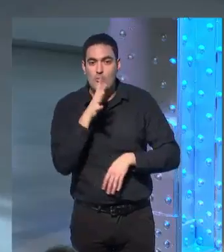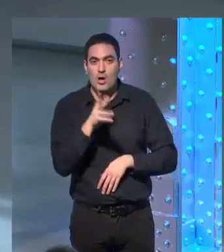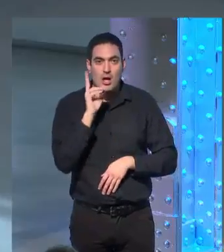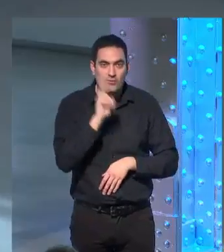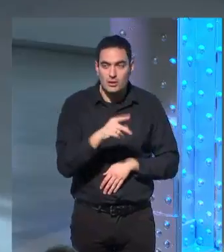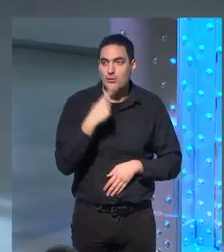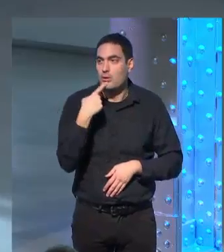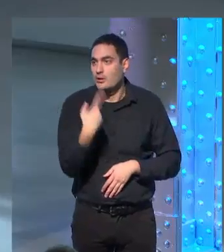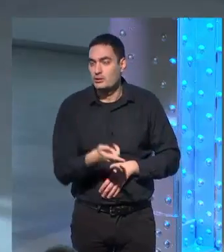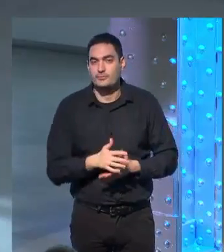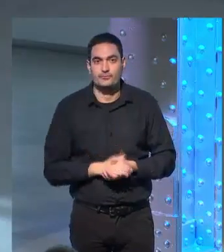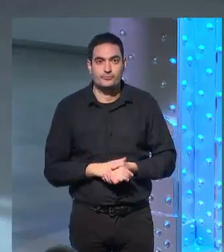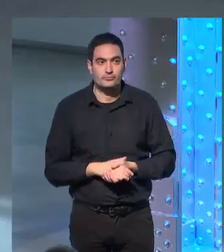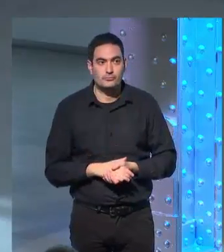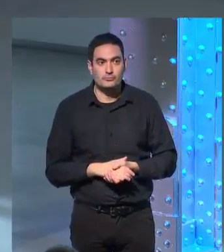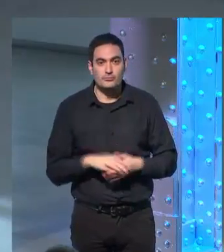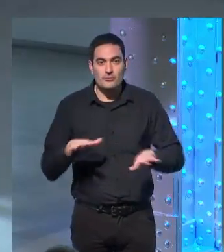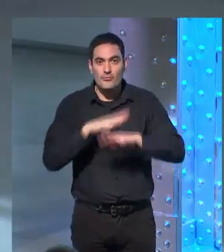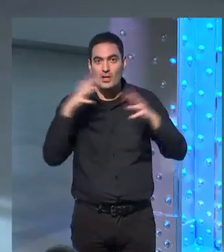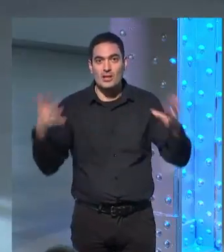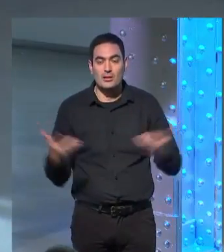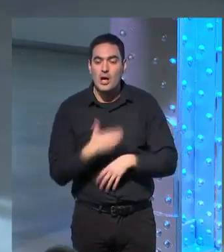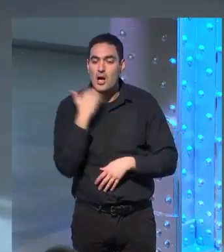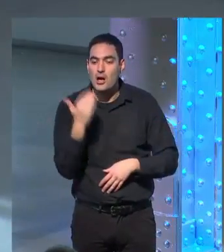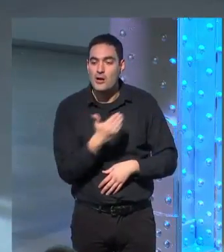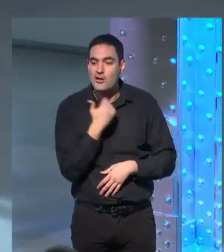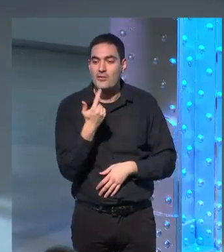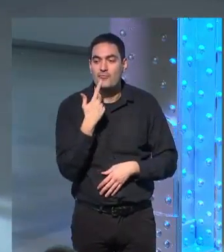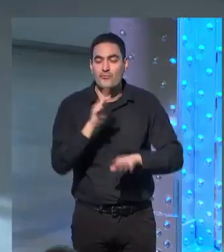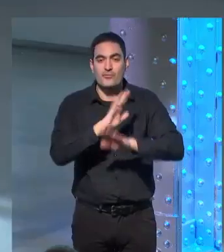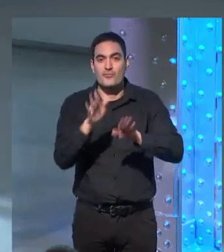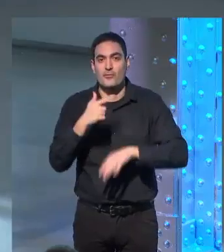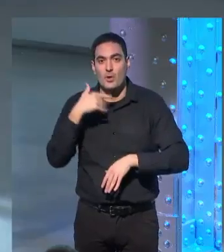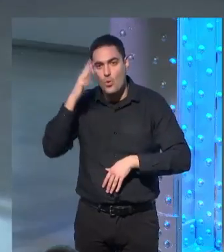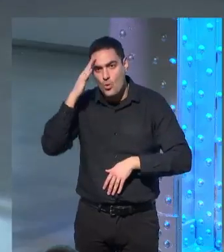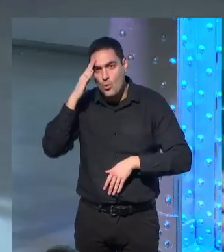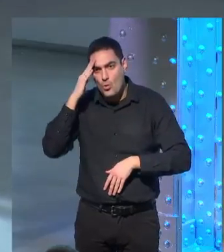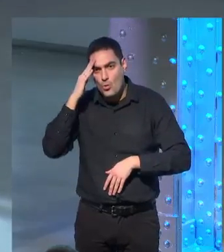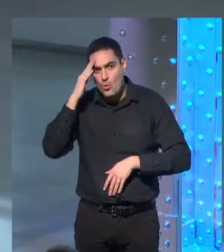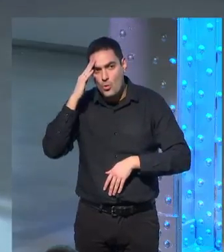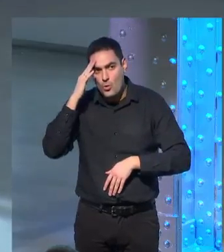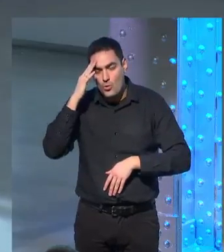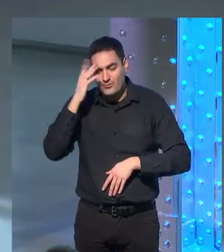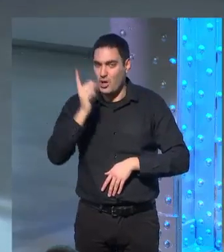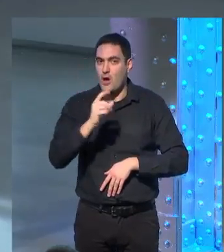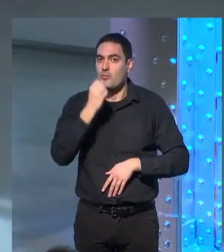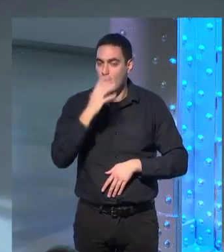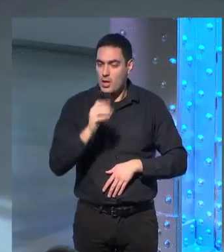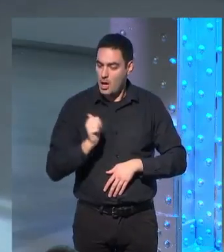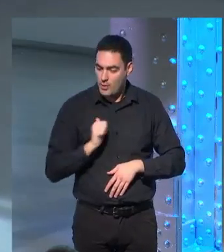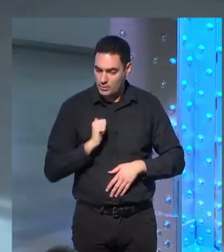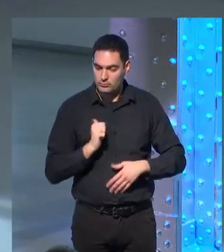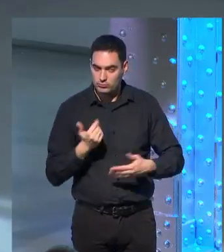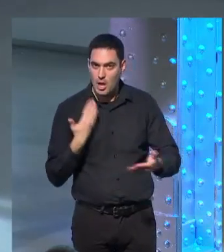o que lo ha dicho, si han leído algo en Internet, porque al final dices, nos echamos un poco las manos a la cabeza en lugar de tener una conversación y aprovechar,